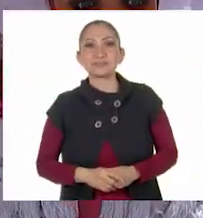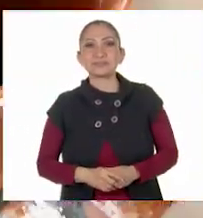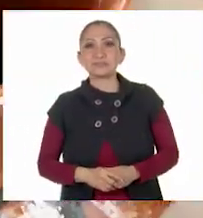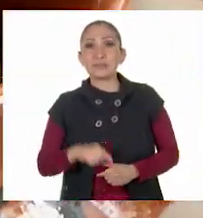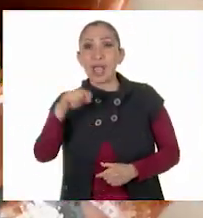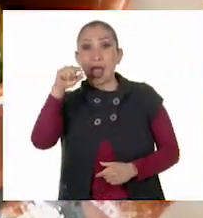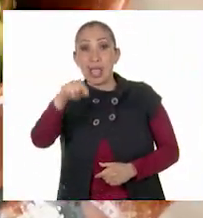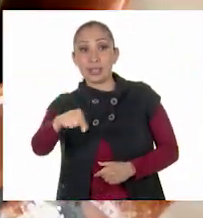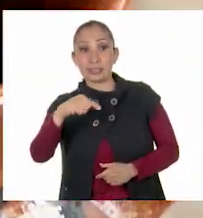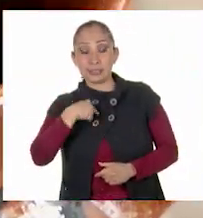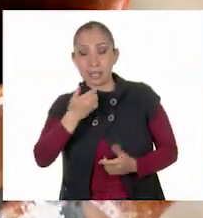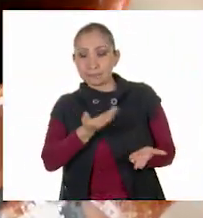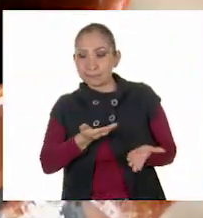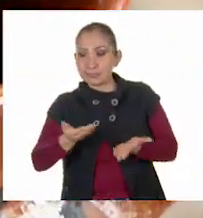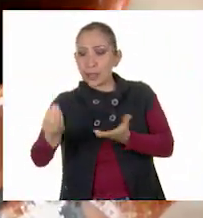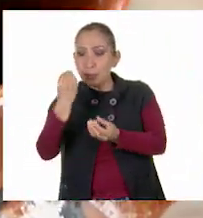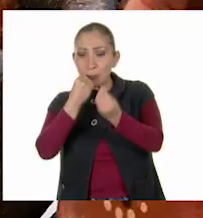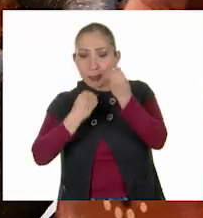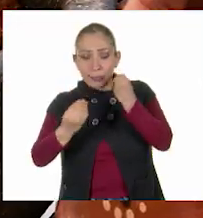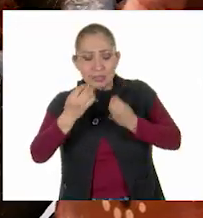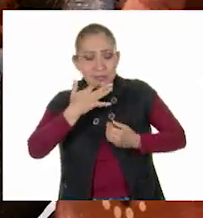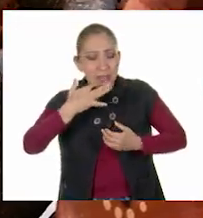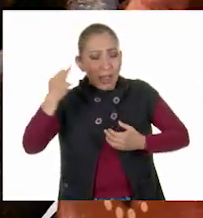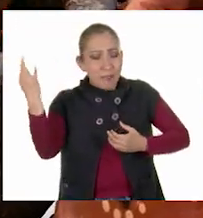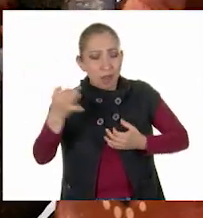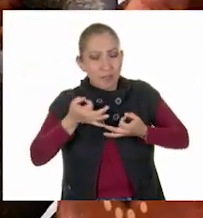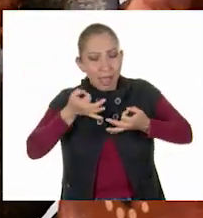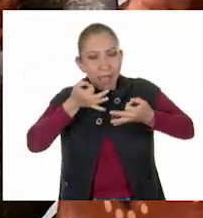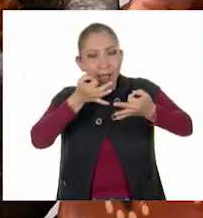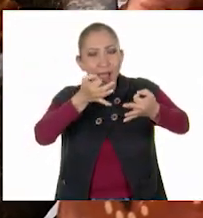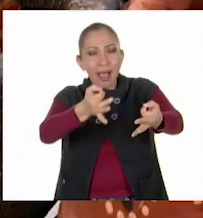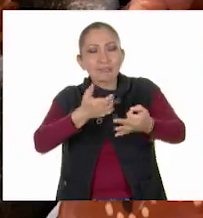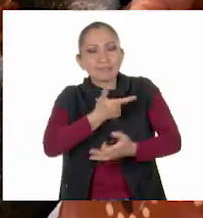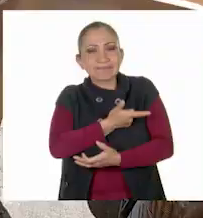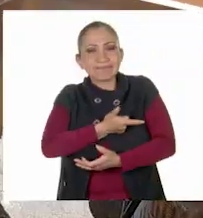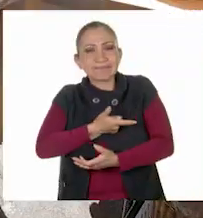Llegará este bullicioso banquete con brillantes sabores que cautivan el paladar.